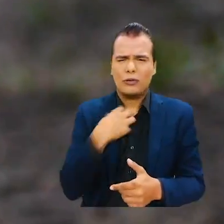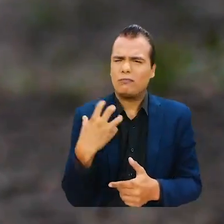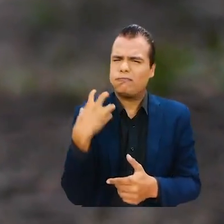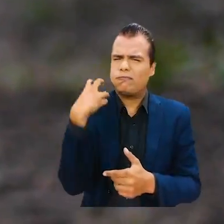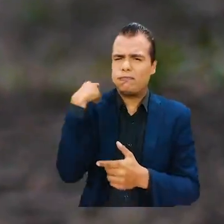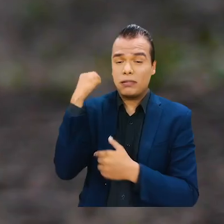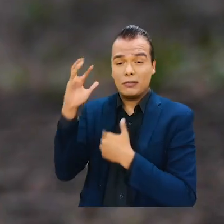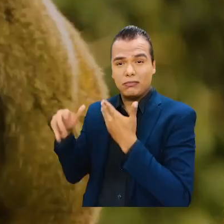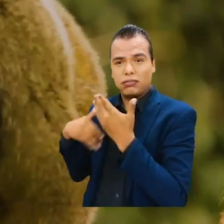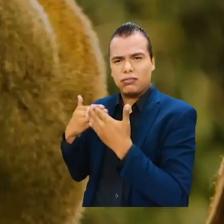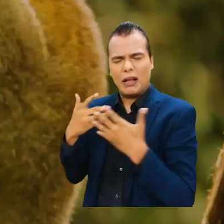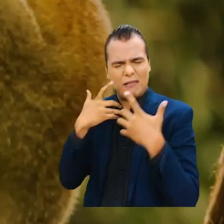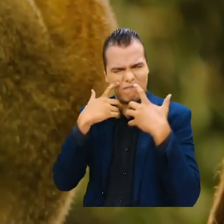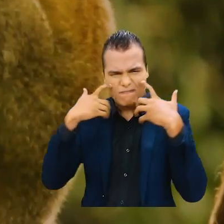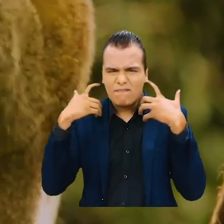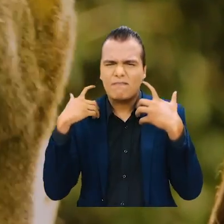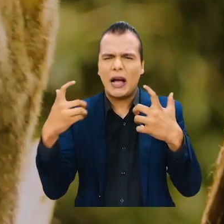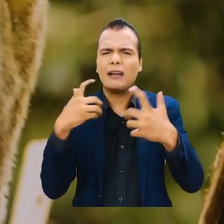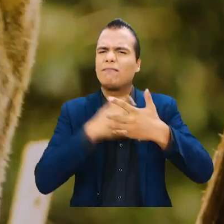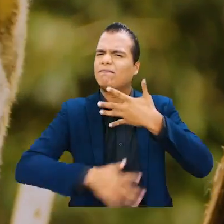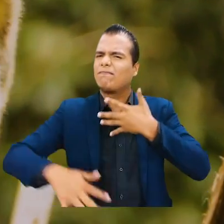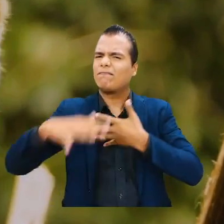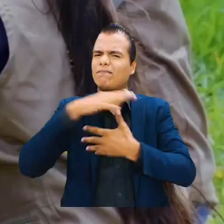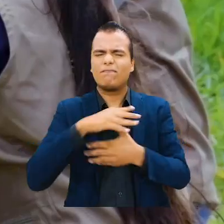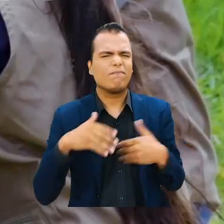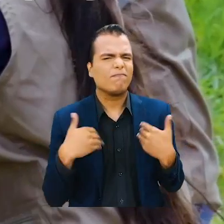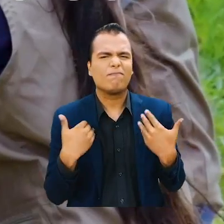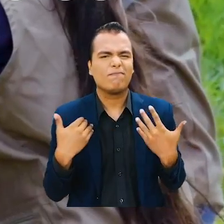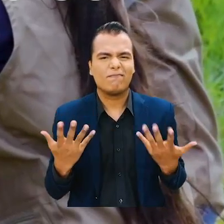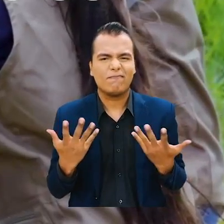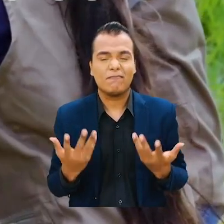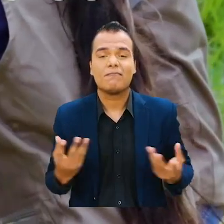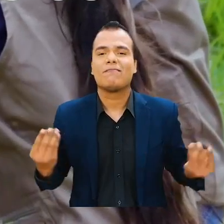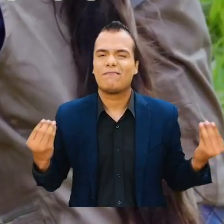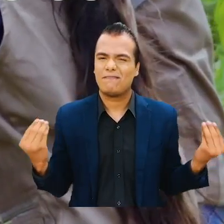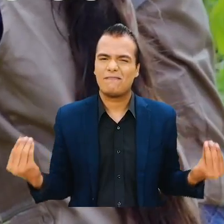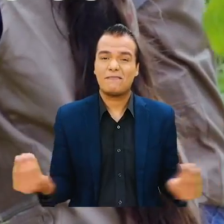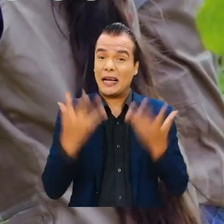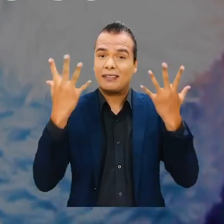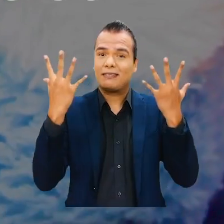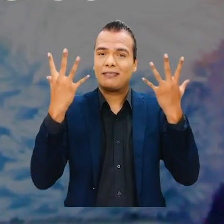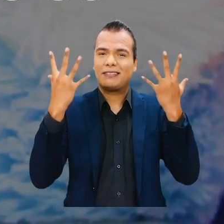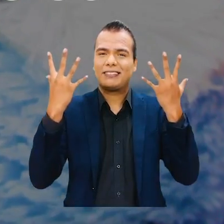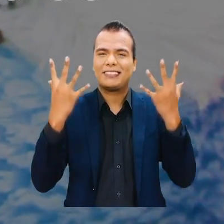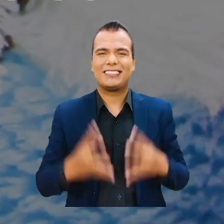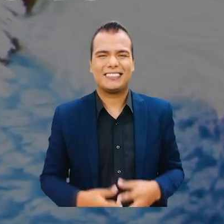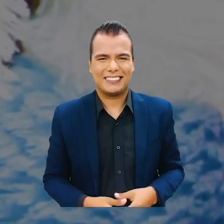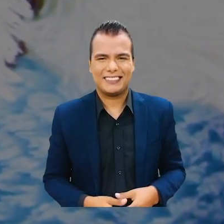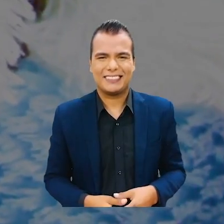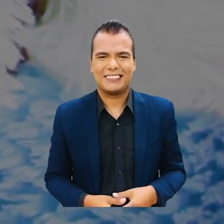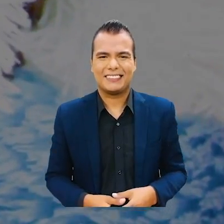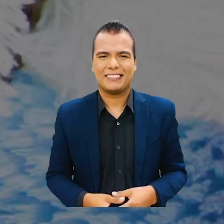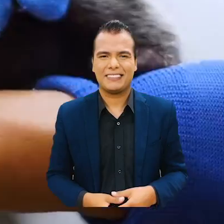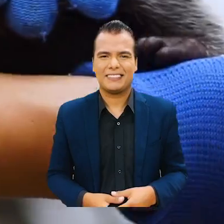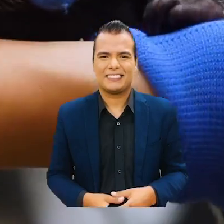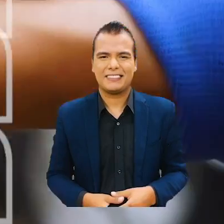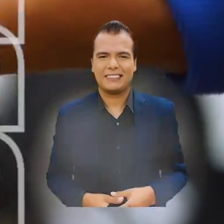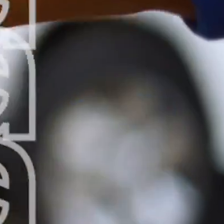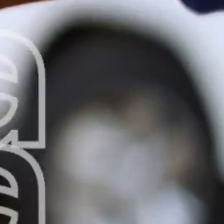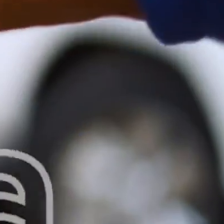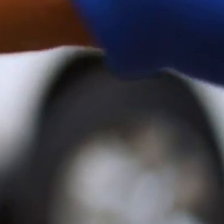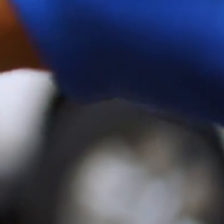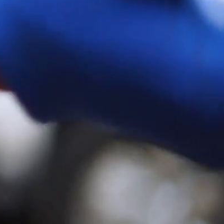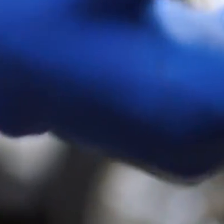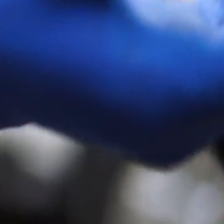y siempre, nuestra prioridad como máximas autoridades ambientales regionales es la vida.